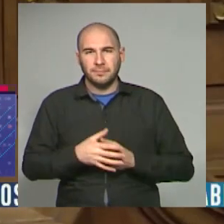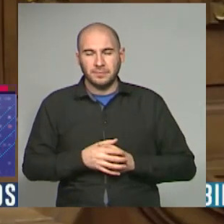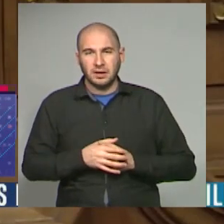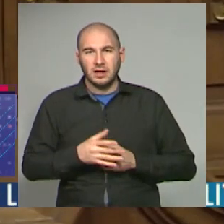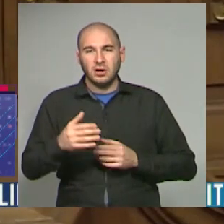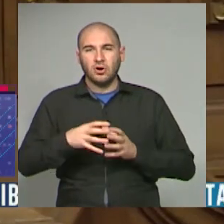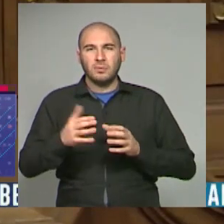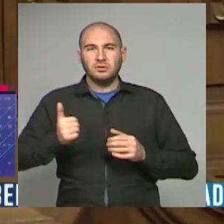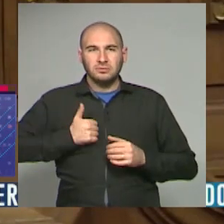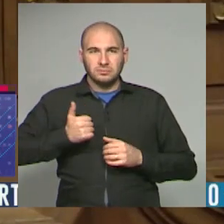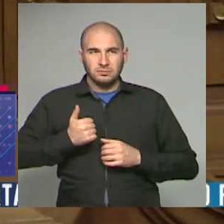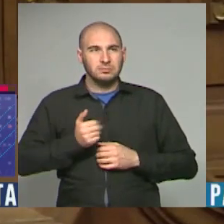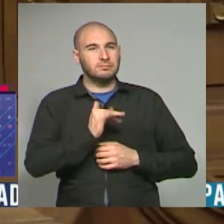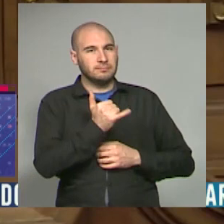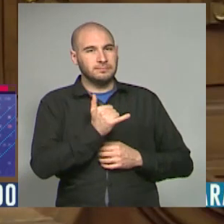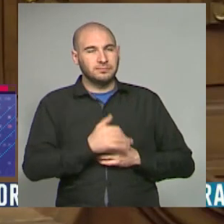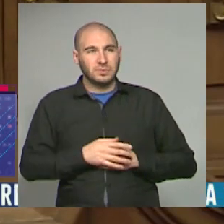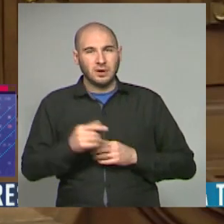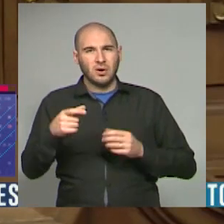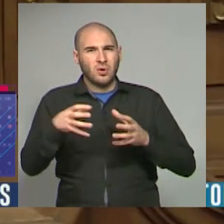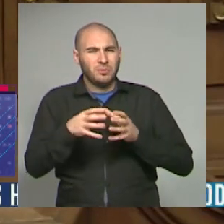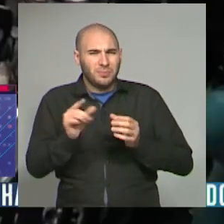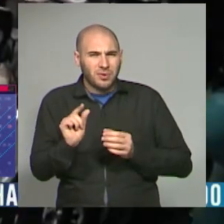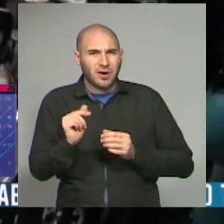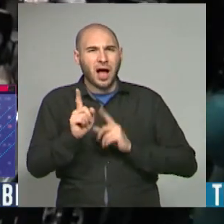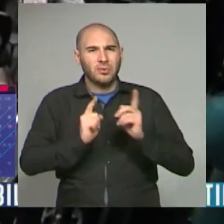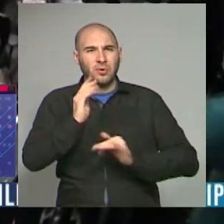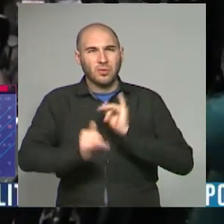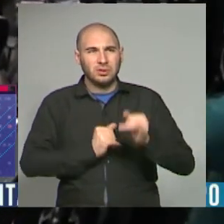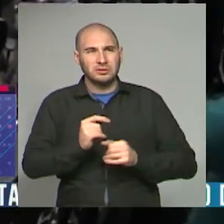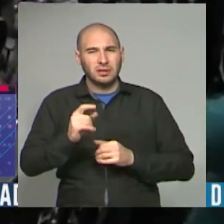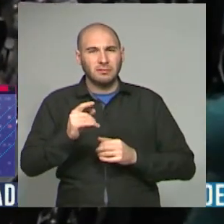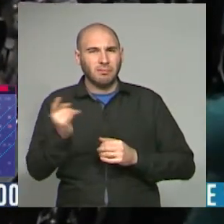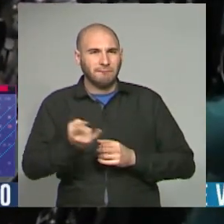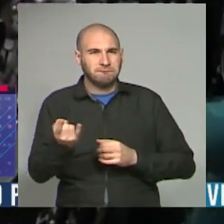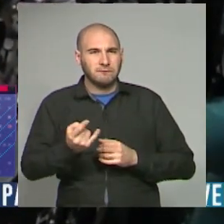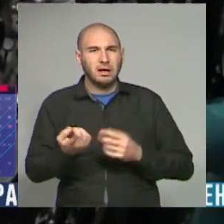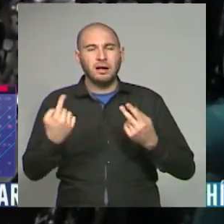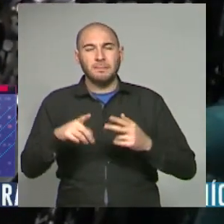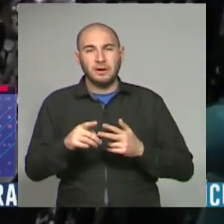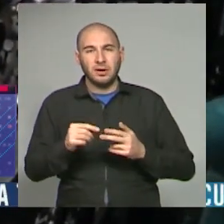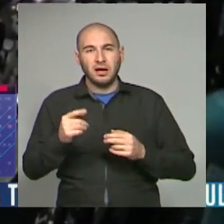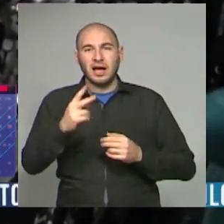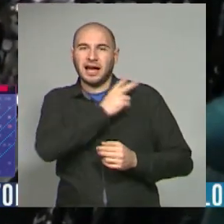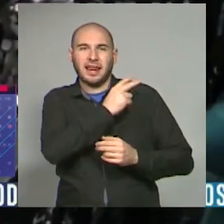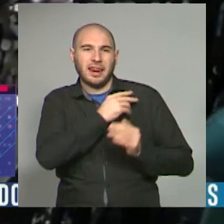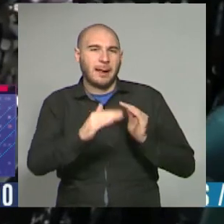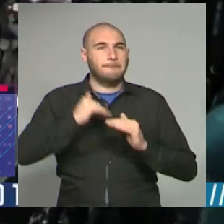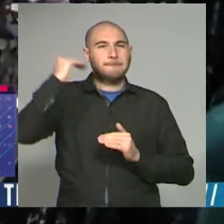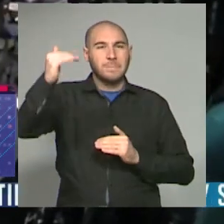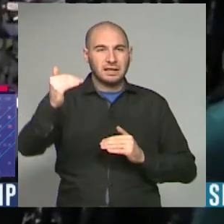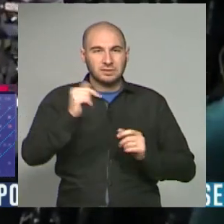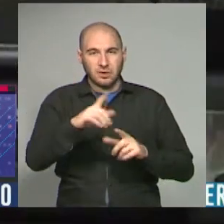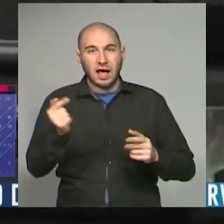de oficiales, como claro, se dice, ¿no?, minúsculo. Algunos hasta dicen que fueron engañados, pero ningún general de alto rango, que